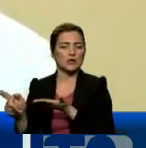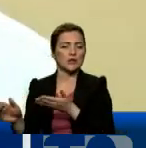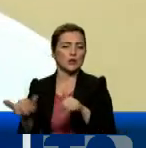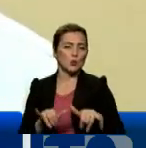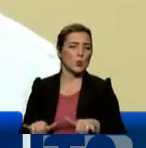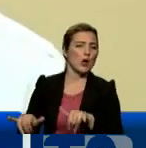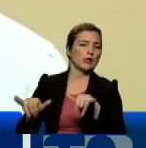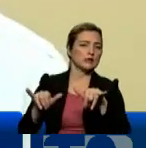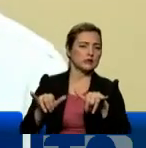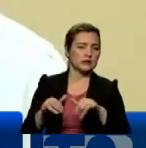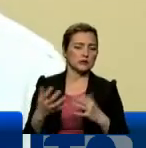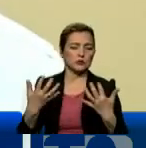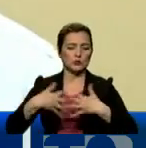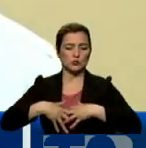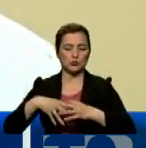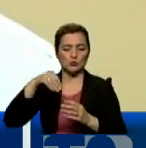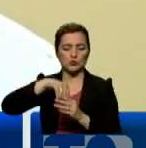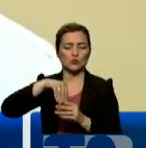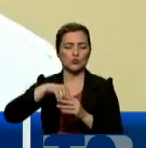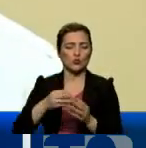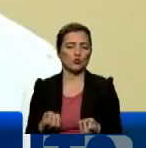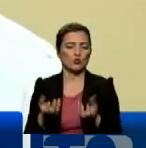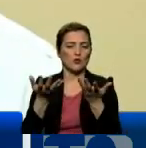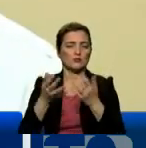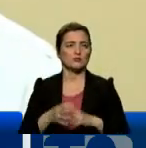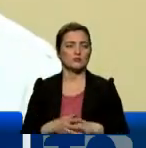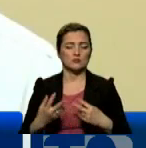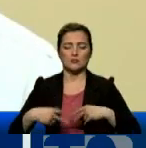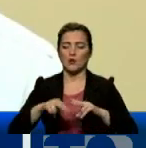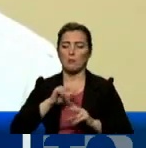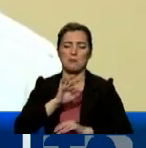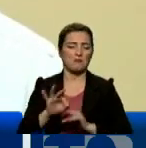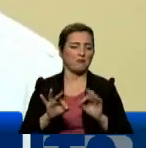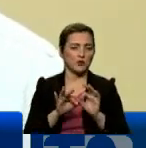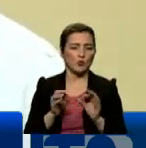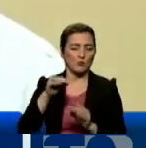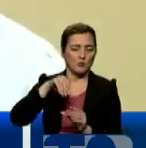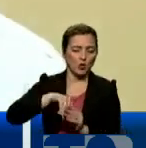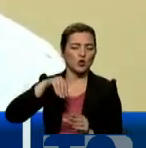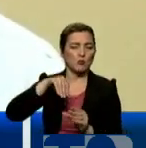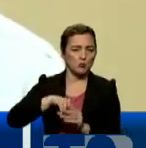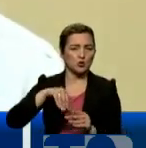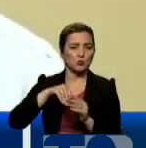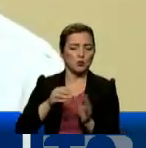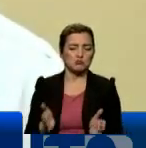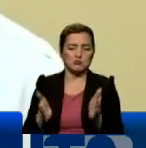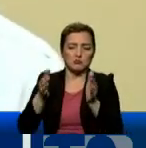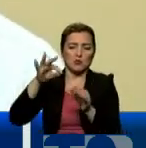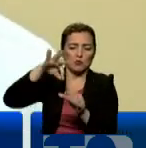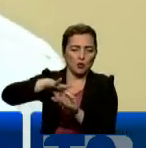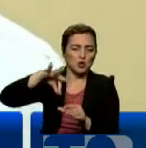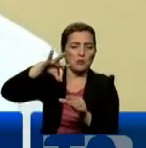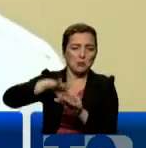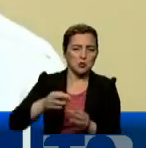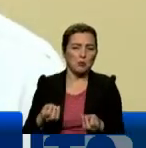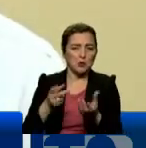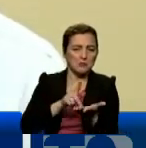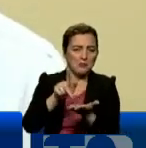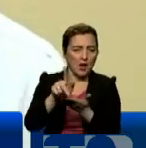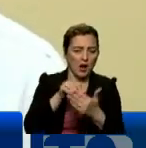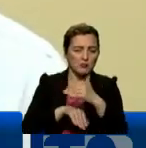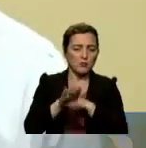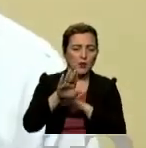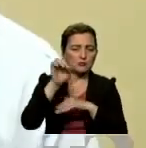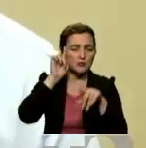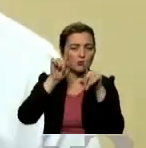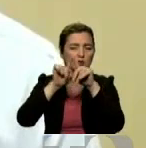máquinas. Esto quiere decir que certificaremos ya los valores exactos que están depositados en cada una de las máquinas a fin de conciliar